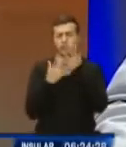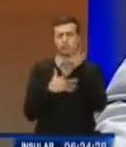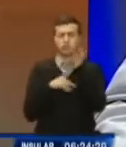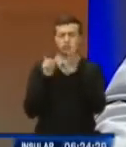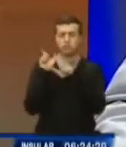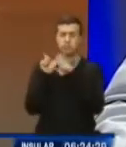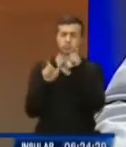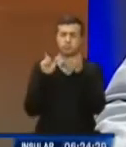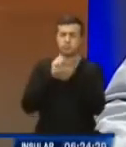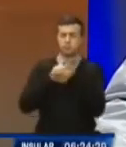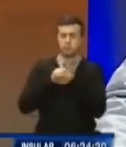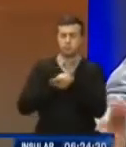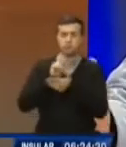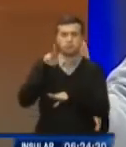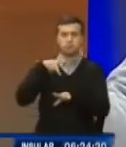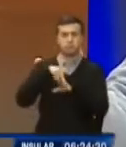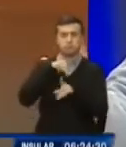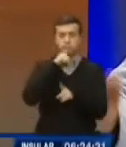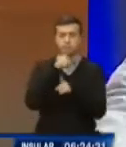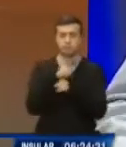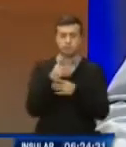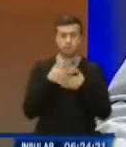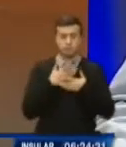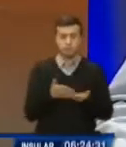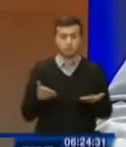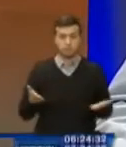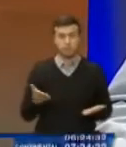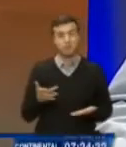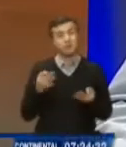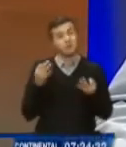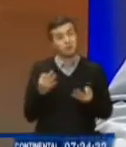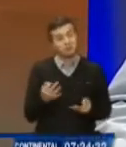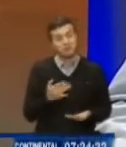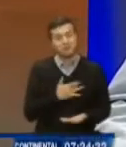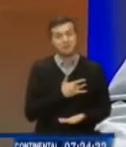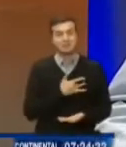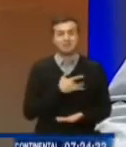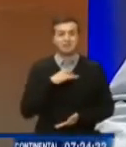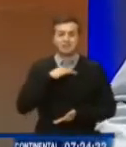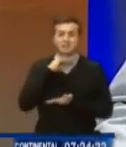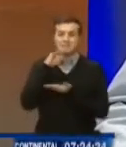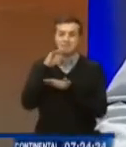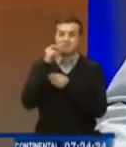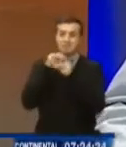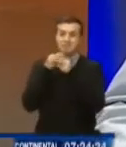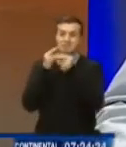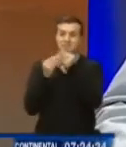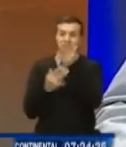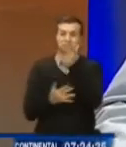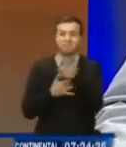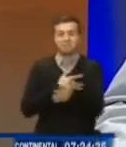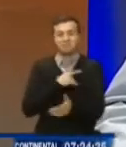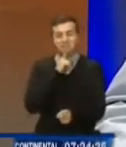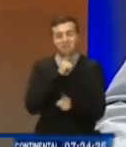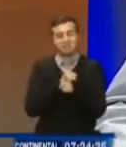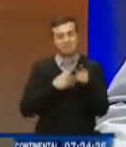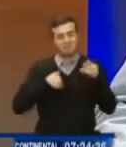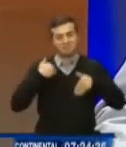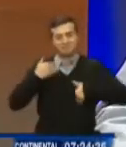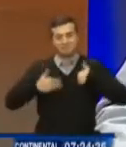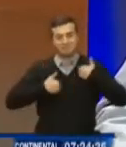intelectuales etcétera y han tenido pues la amabilidad de incorporarme en esa lista así que obviamente estoy muy muy